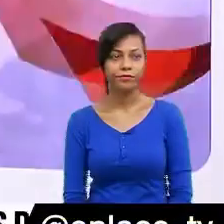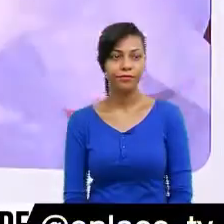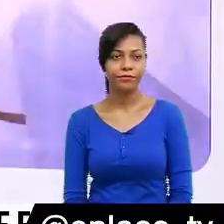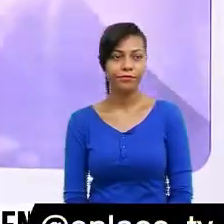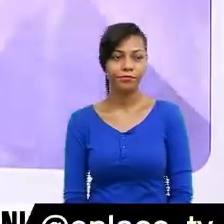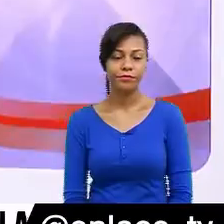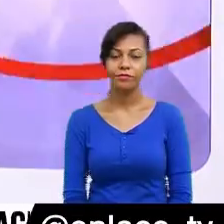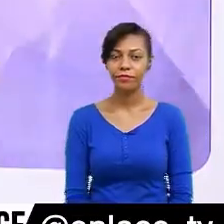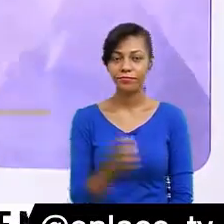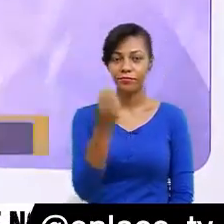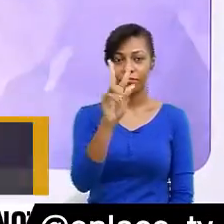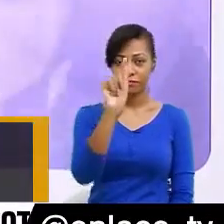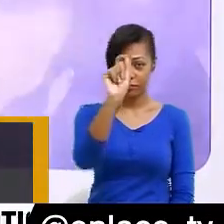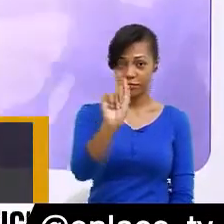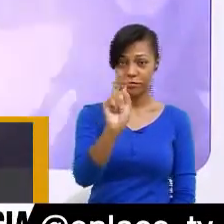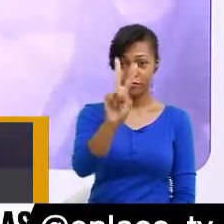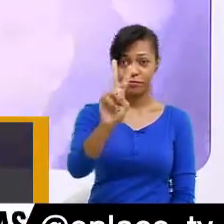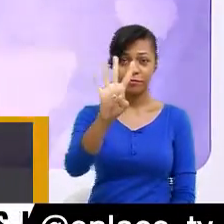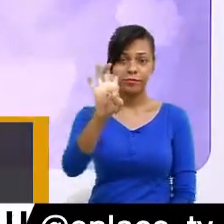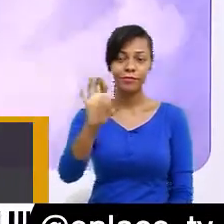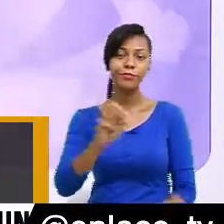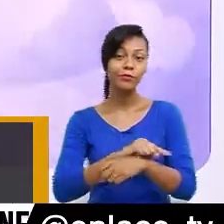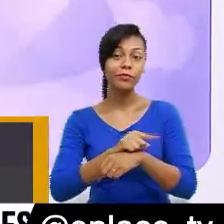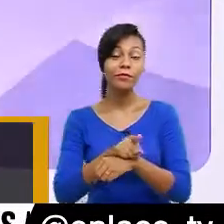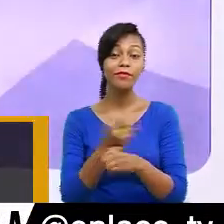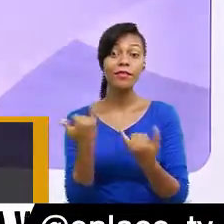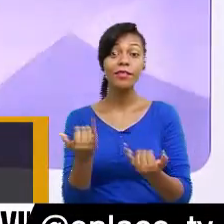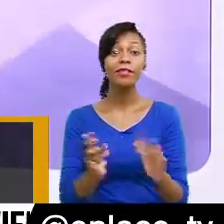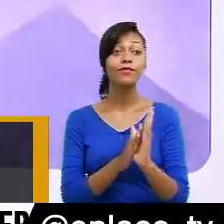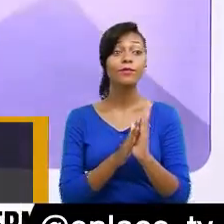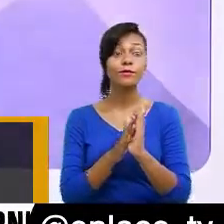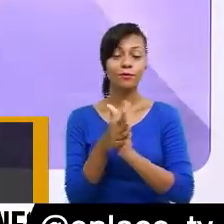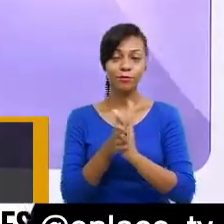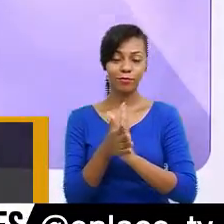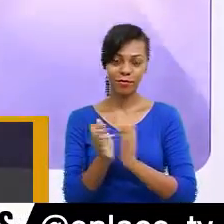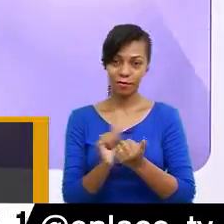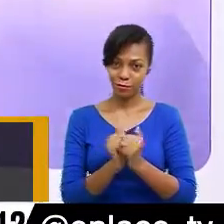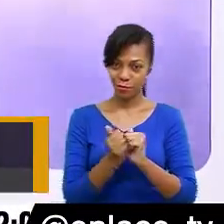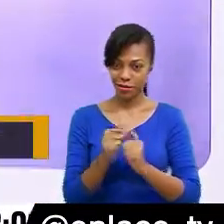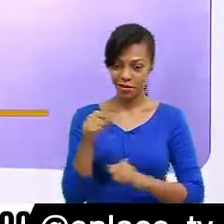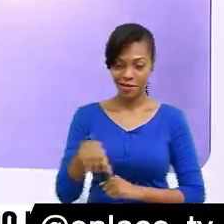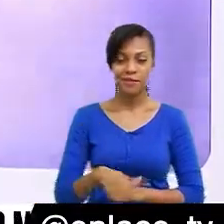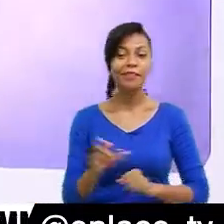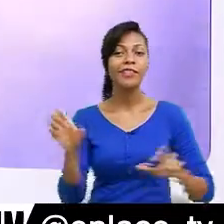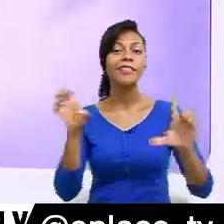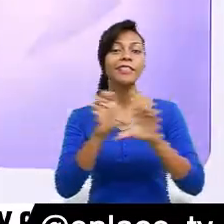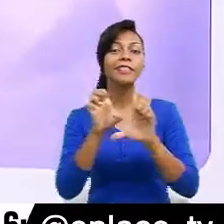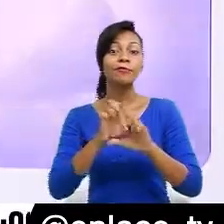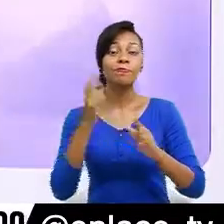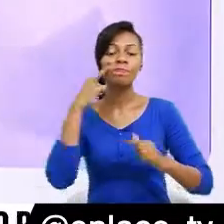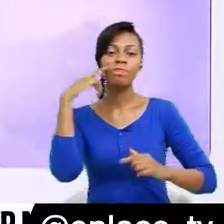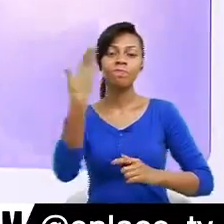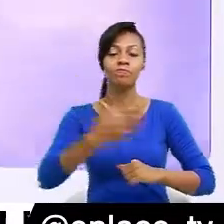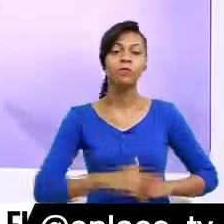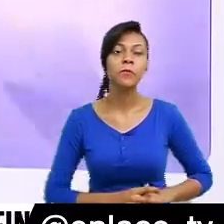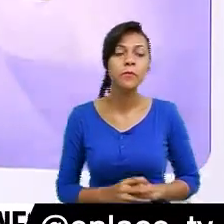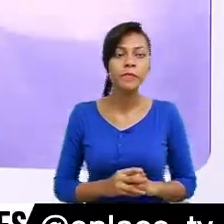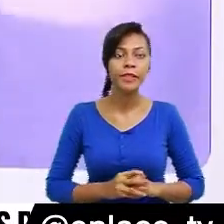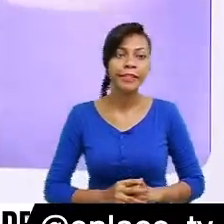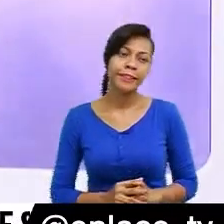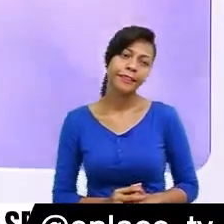Del día 29 minutos llega la información deportiva, Enlace Noticias. Pónganse cómodos, esta es la información de la ausencia no contar con